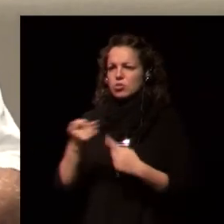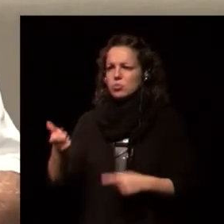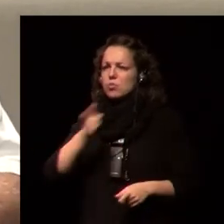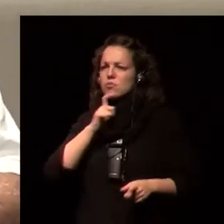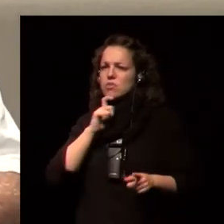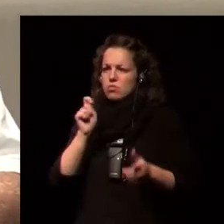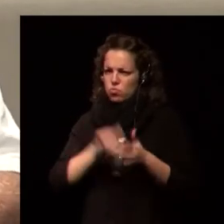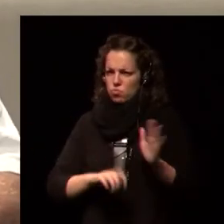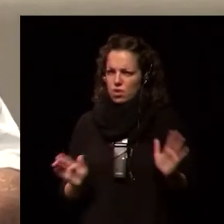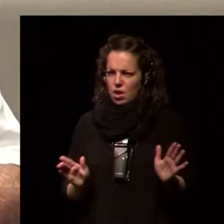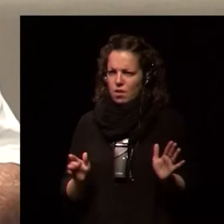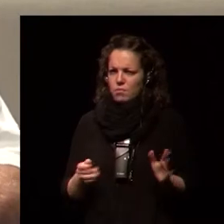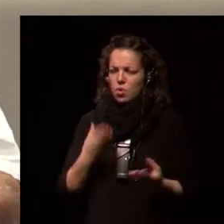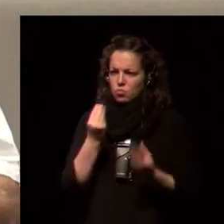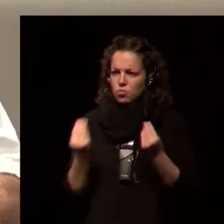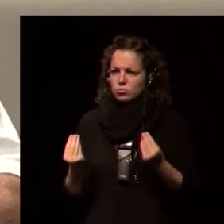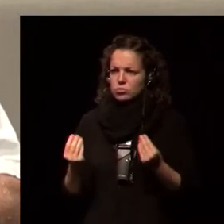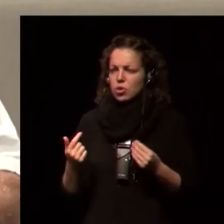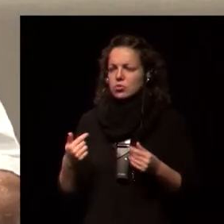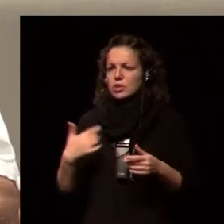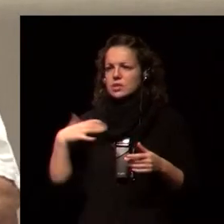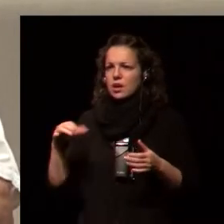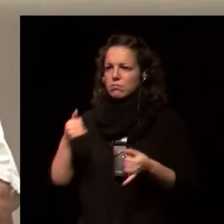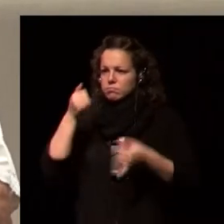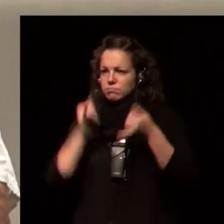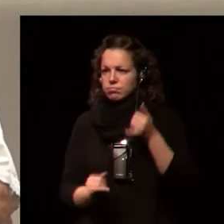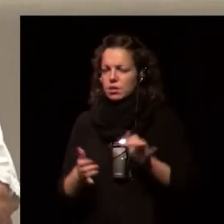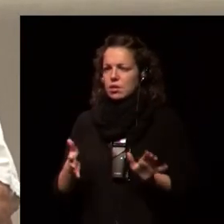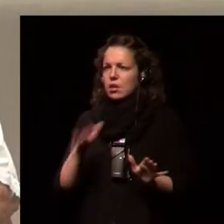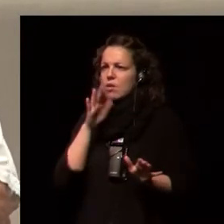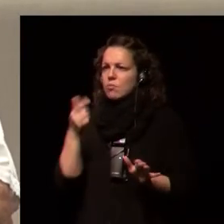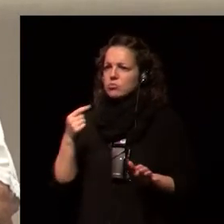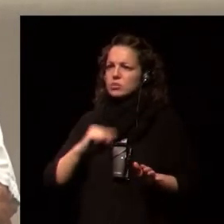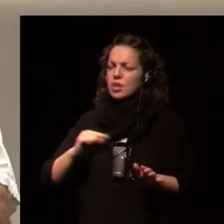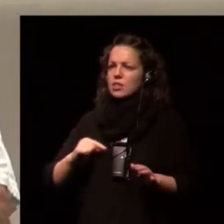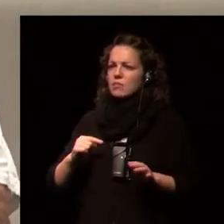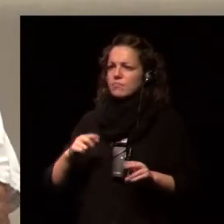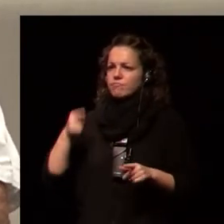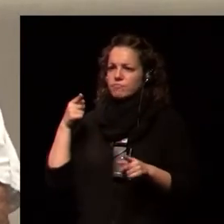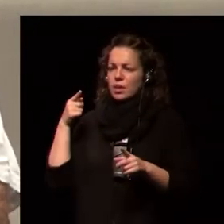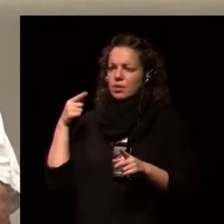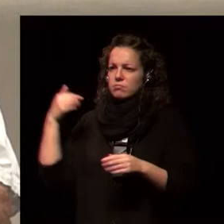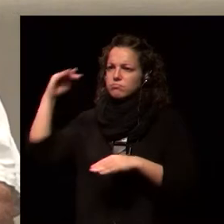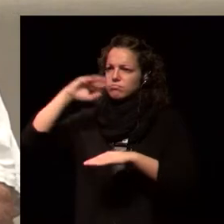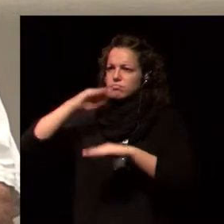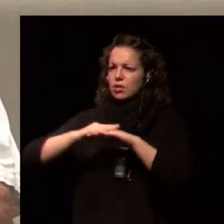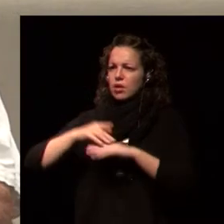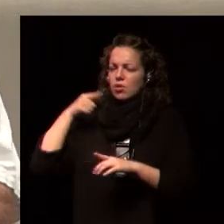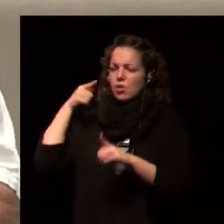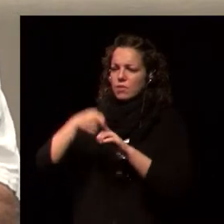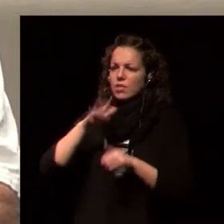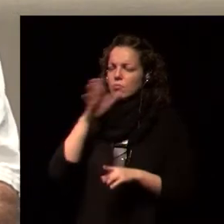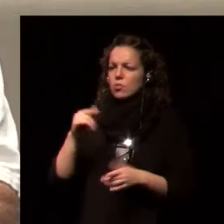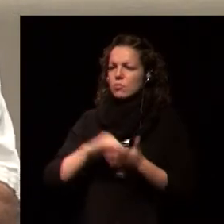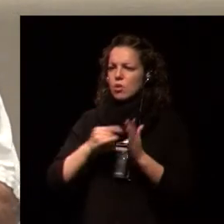Pero muchos caen en la trampa, creo yo, de sentirse obligados a demostrar la eficacia de sus